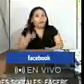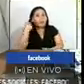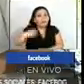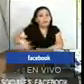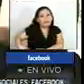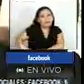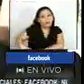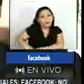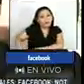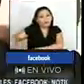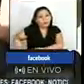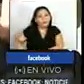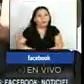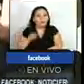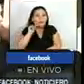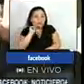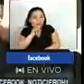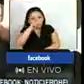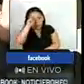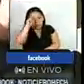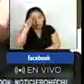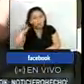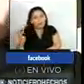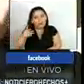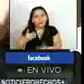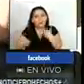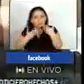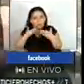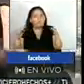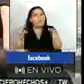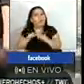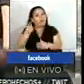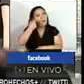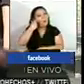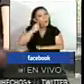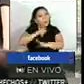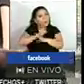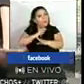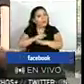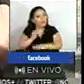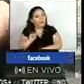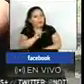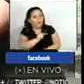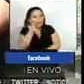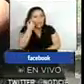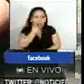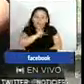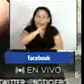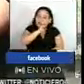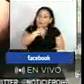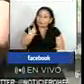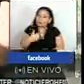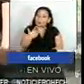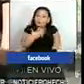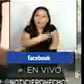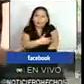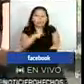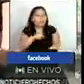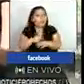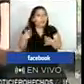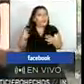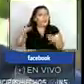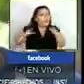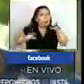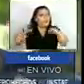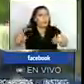Y no es lo mismo. En su trabajo explica que también toma precauciones. Él padece una enfermedad crónica, lo que lo hace vulnerable.